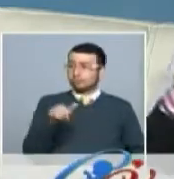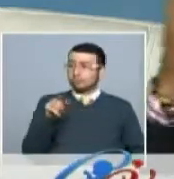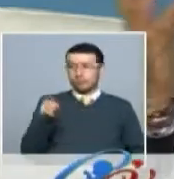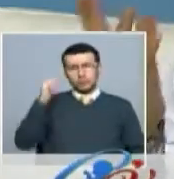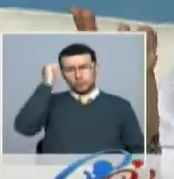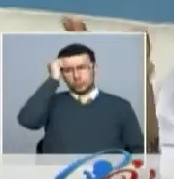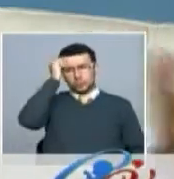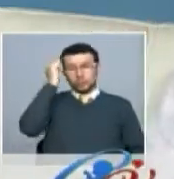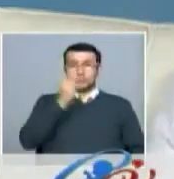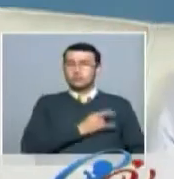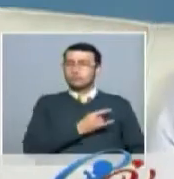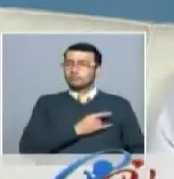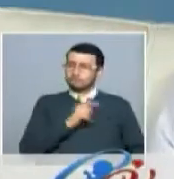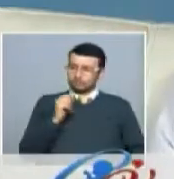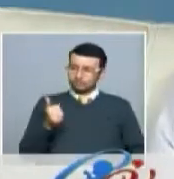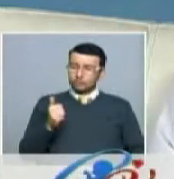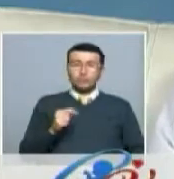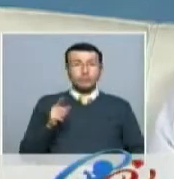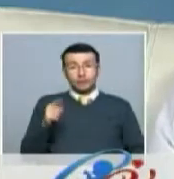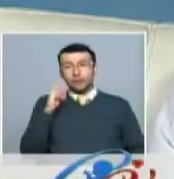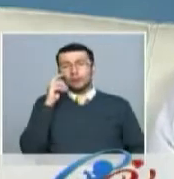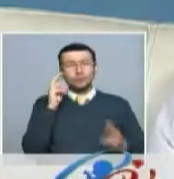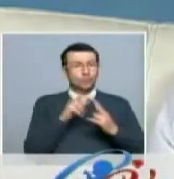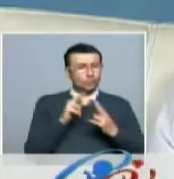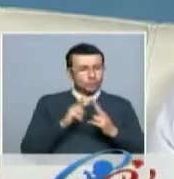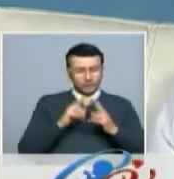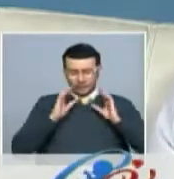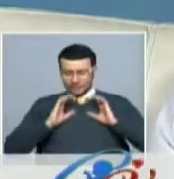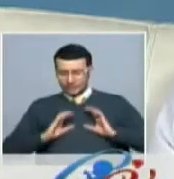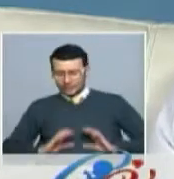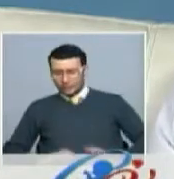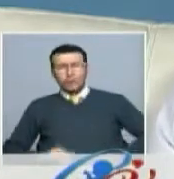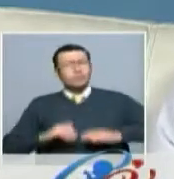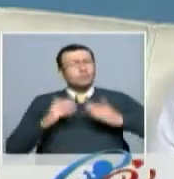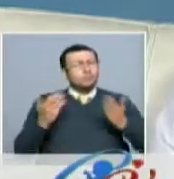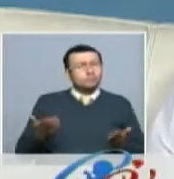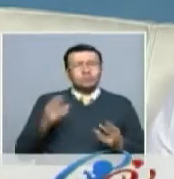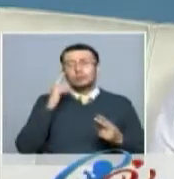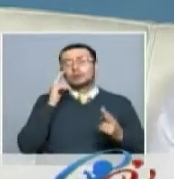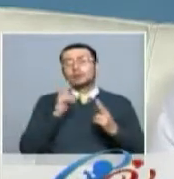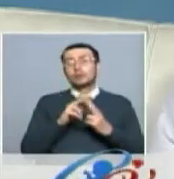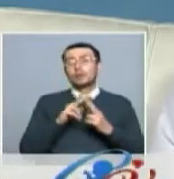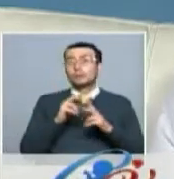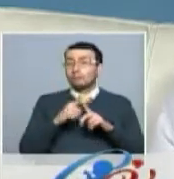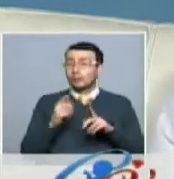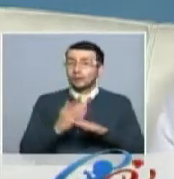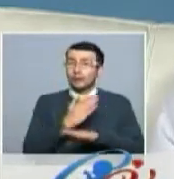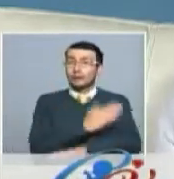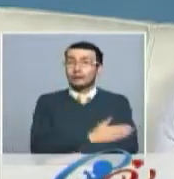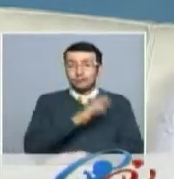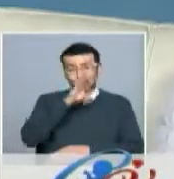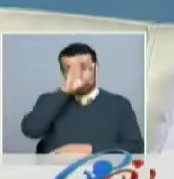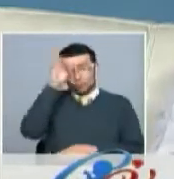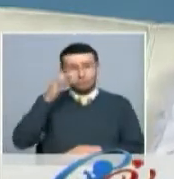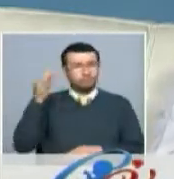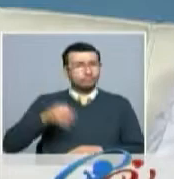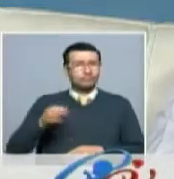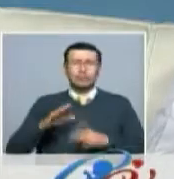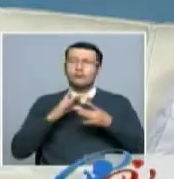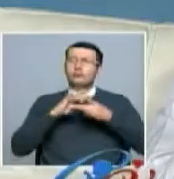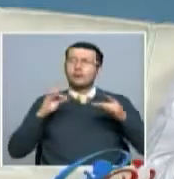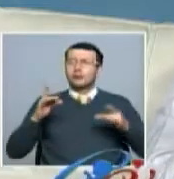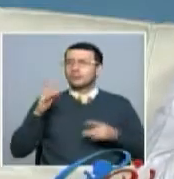hacer un recorrido de esa parte anatómica importante de nuestro cuerpo humano, pero primero, como de costumbre, vamos a ese